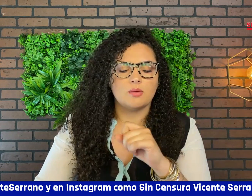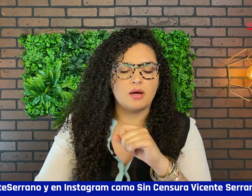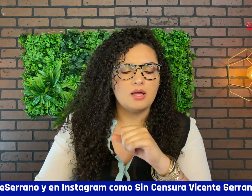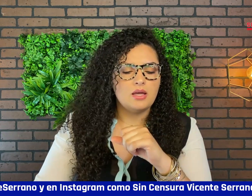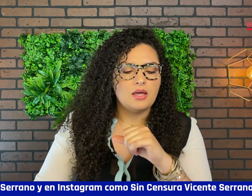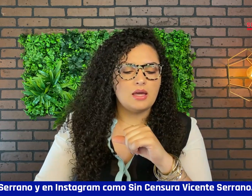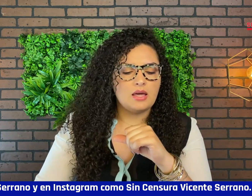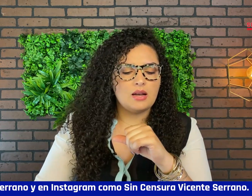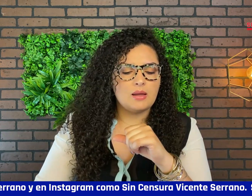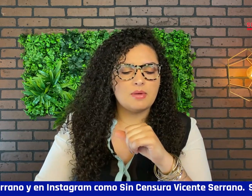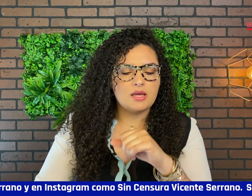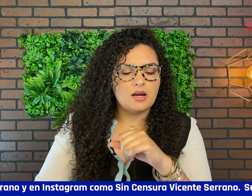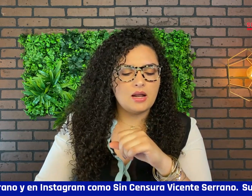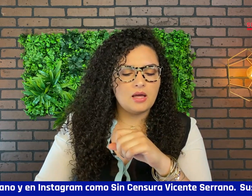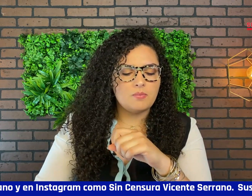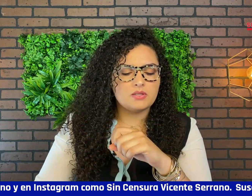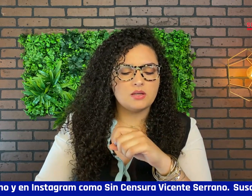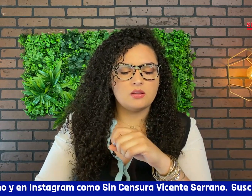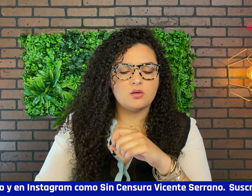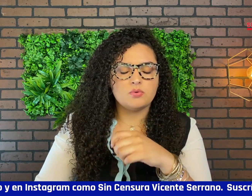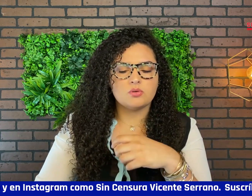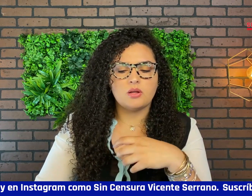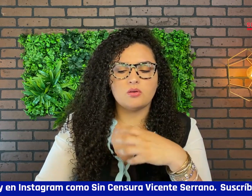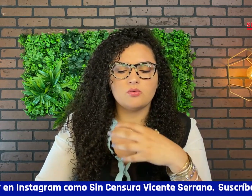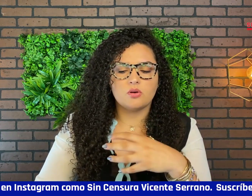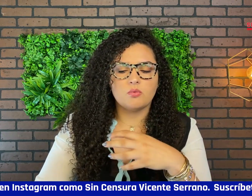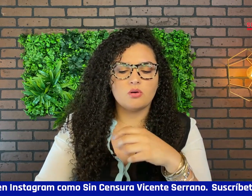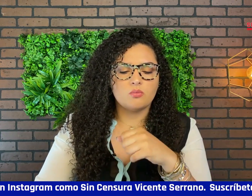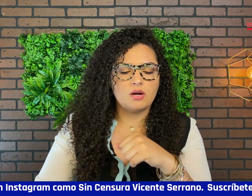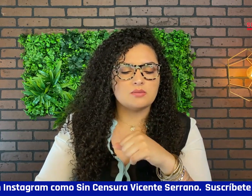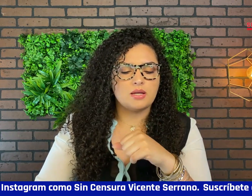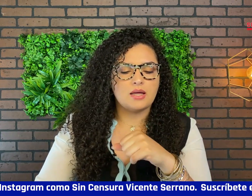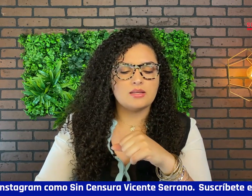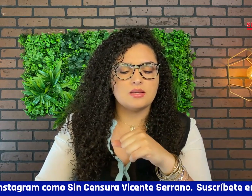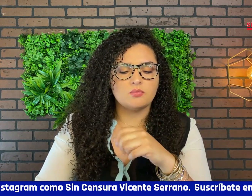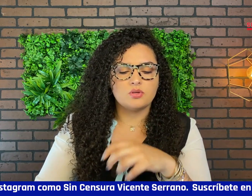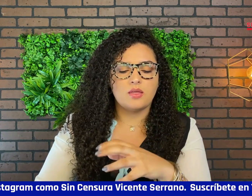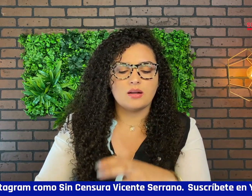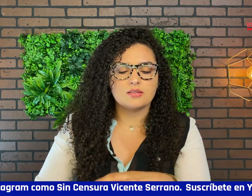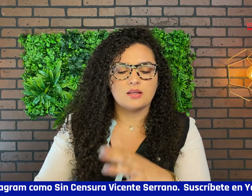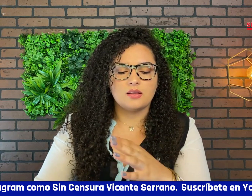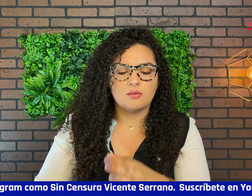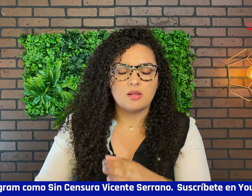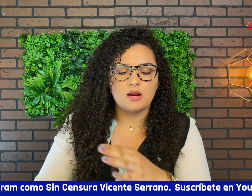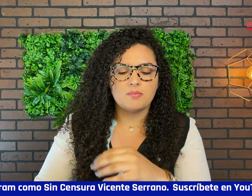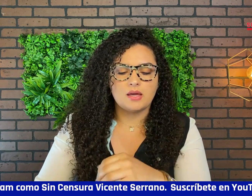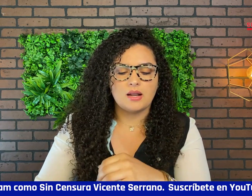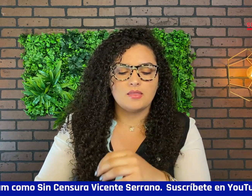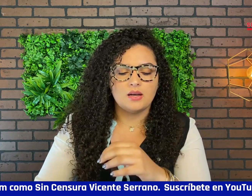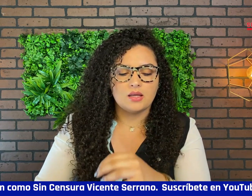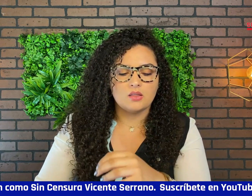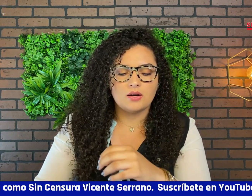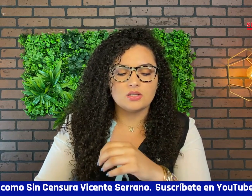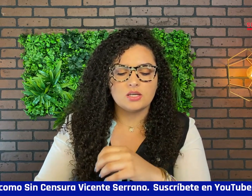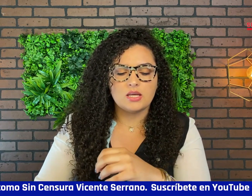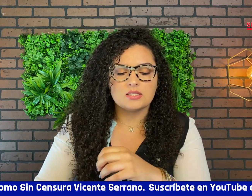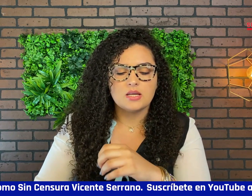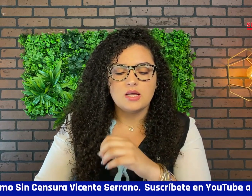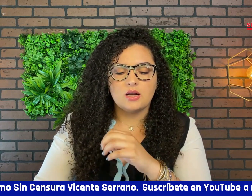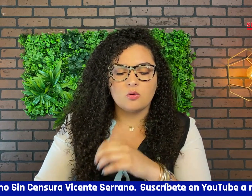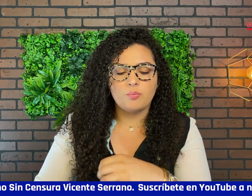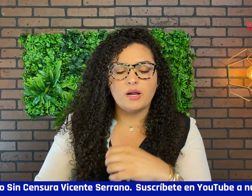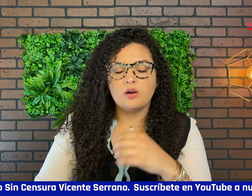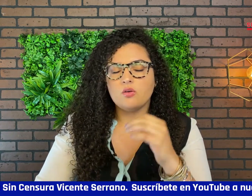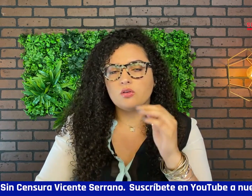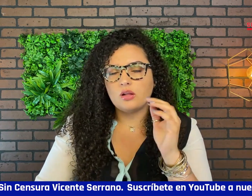aquí el tema. En la mañanera, el presidente López Obrador informó cómo las brigadas de búsqueda y rescate en la minera Micarán del ejido